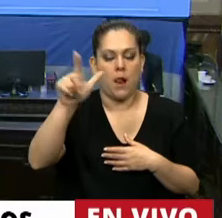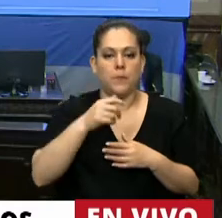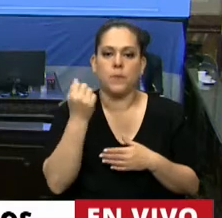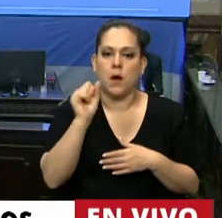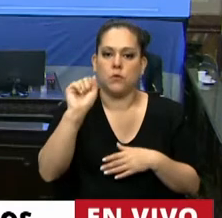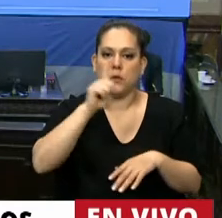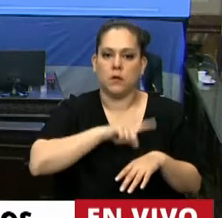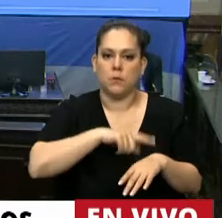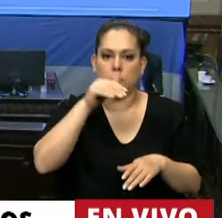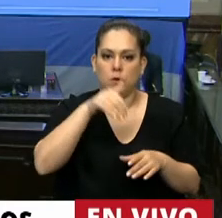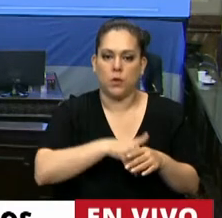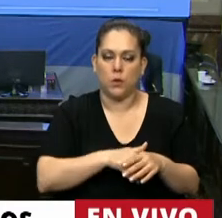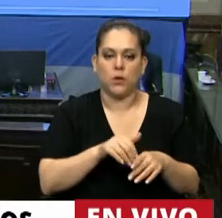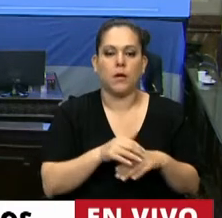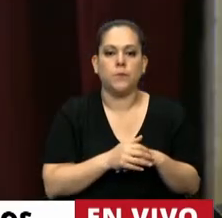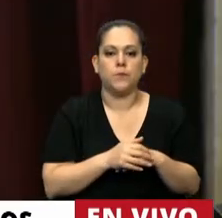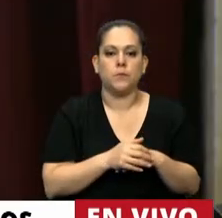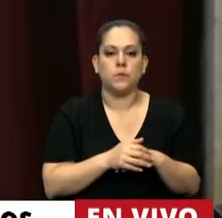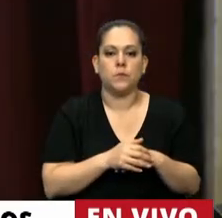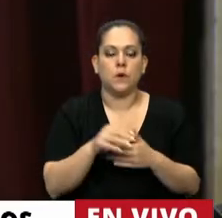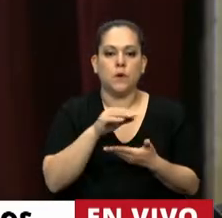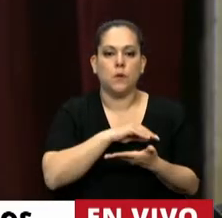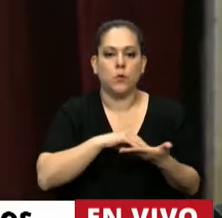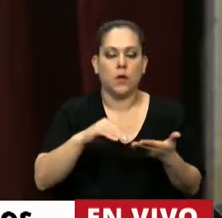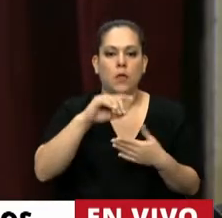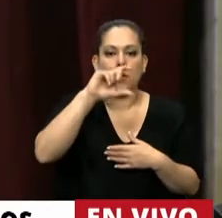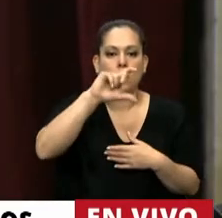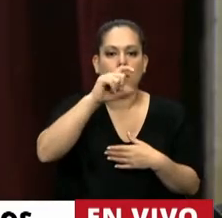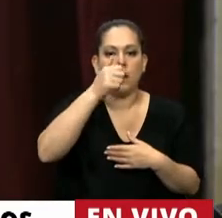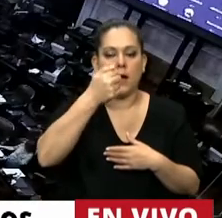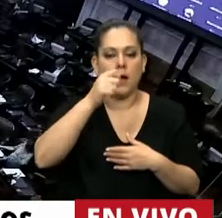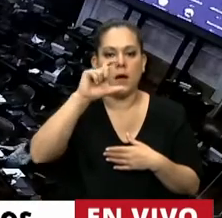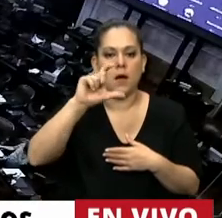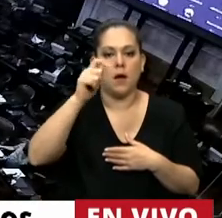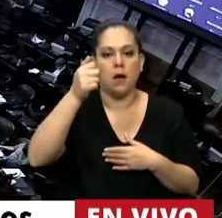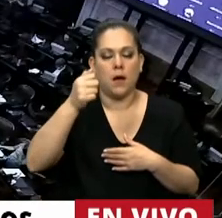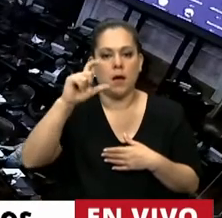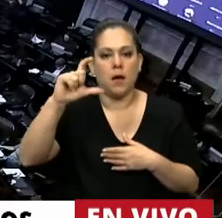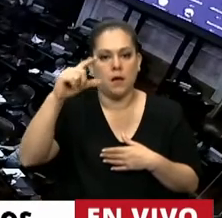Ausente a la hora de votar. Diputado Alejandro Cacase.